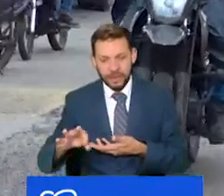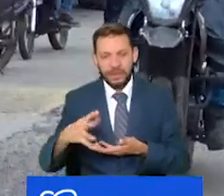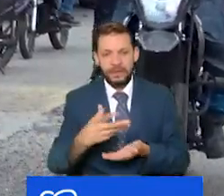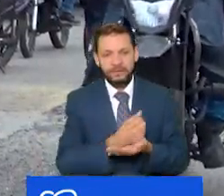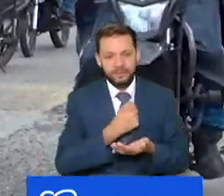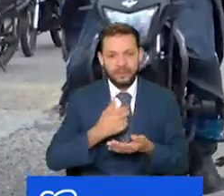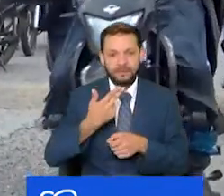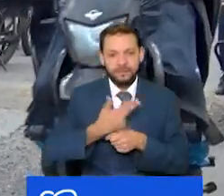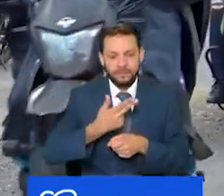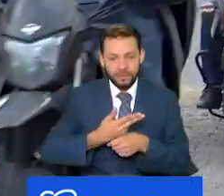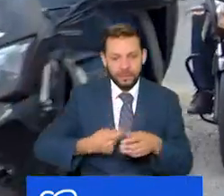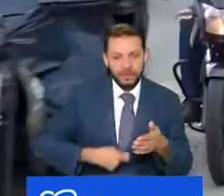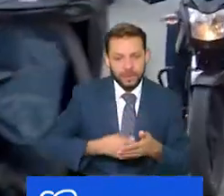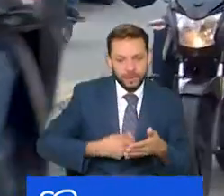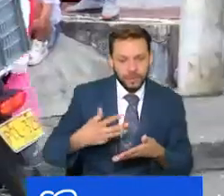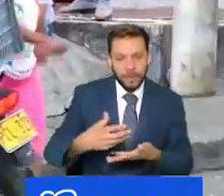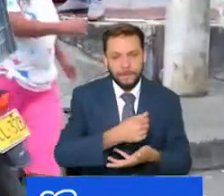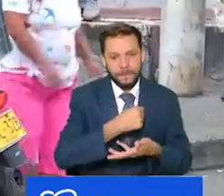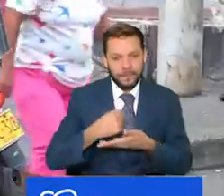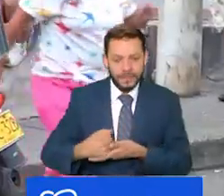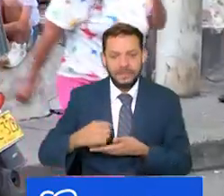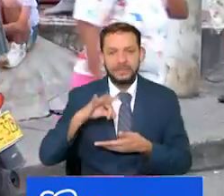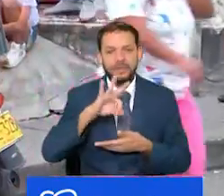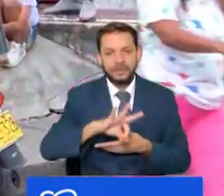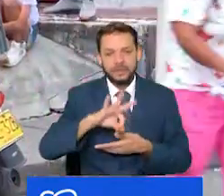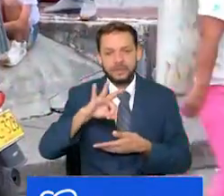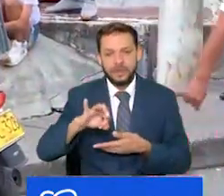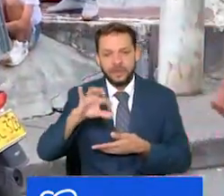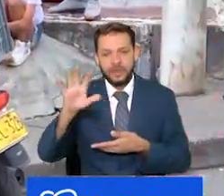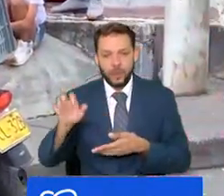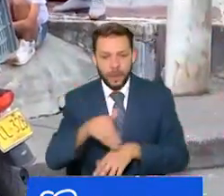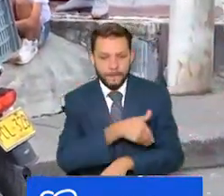armas y alrededor de 1.339 millones en mercancía ilícita.